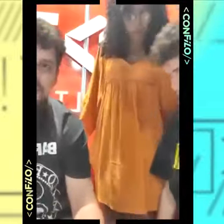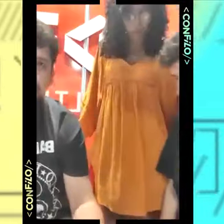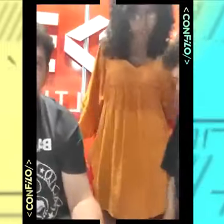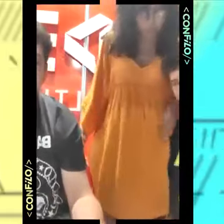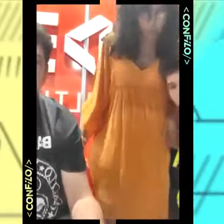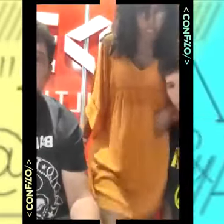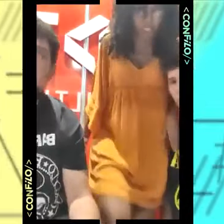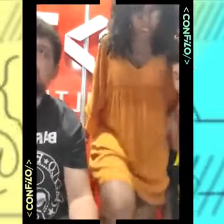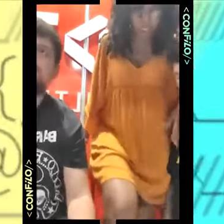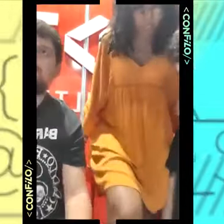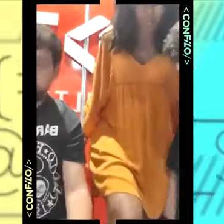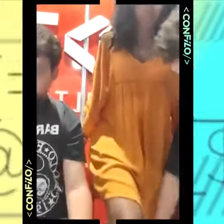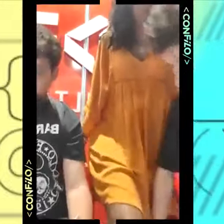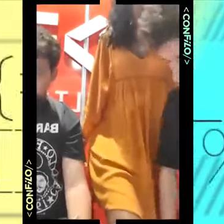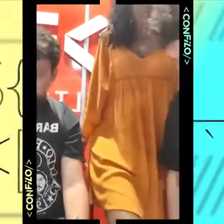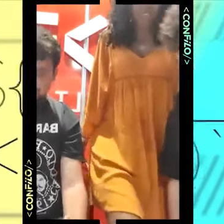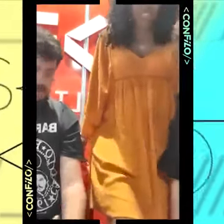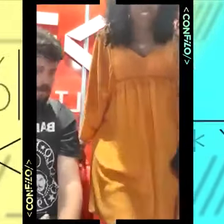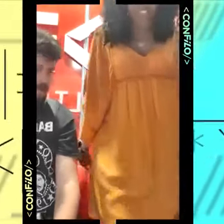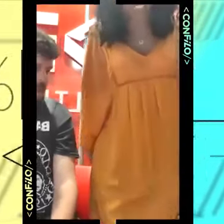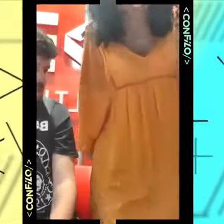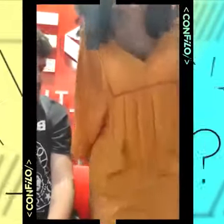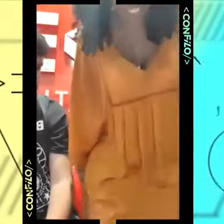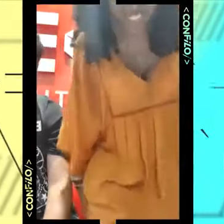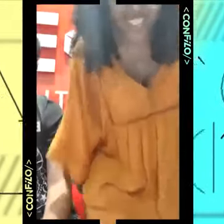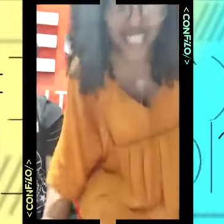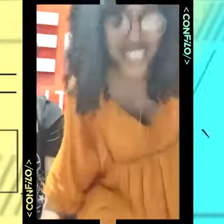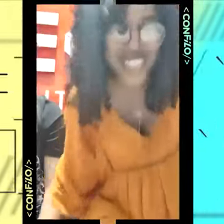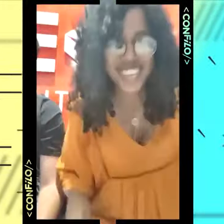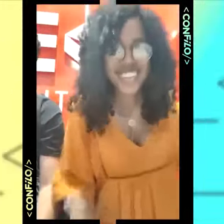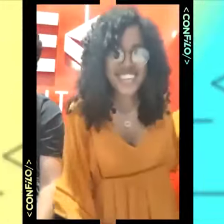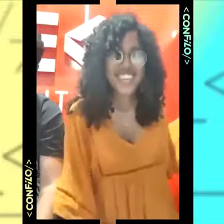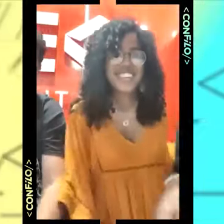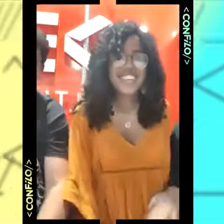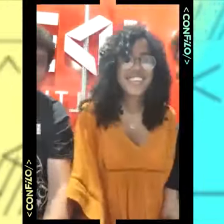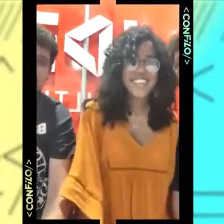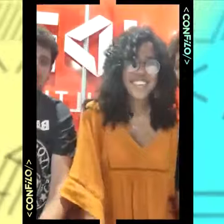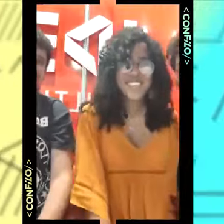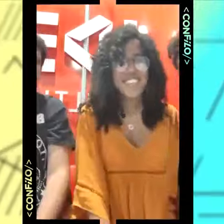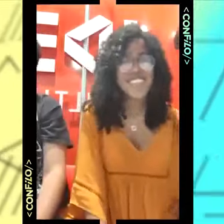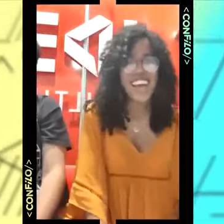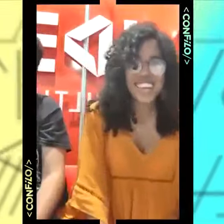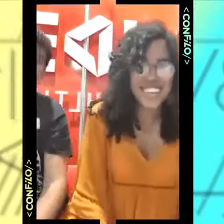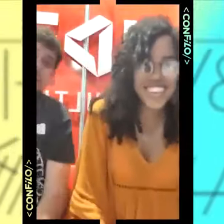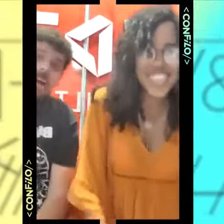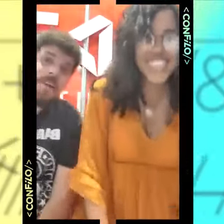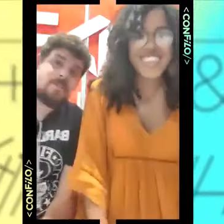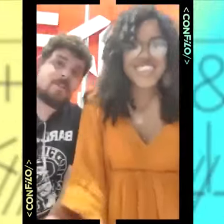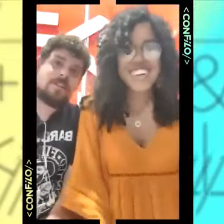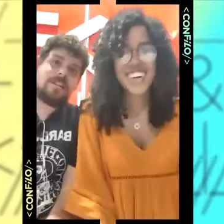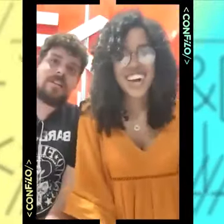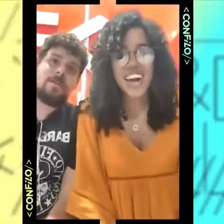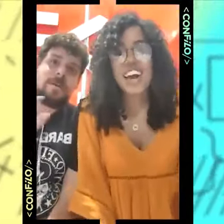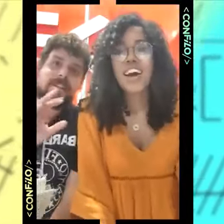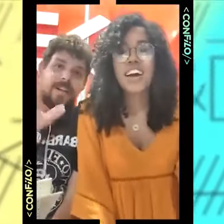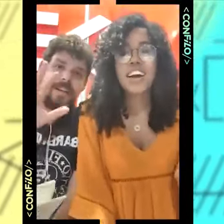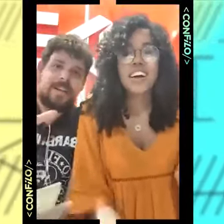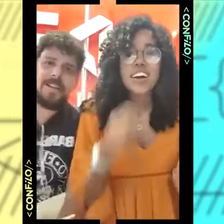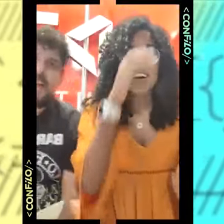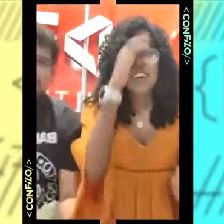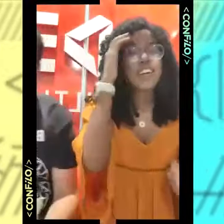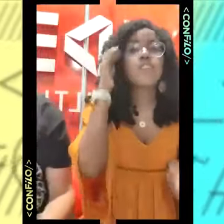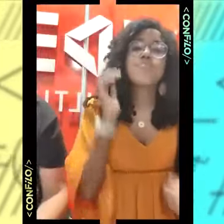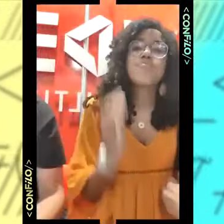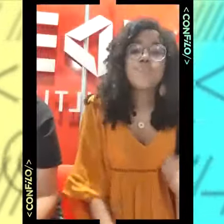supuesto. En vivo, está en vivo. Claro. Ay, Dios. Ah, ya. Bueno, ahora nosotros tenemos que compartir